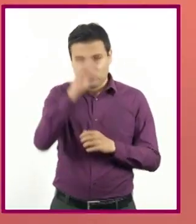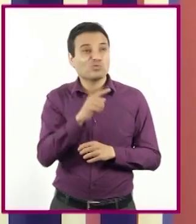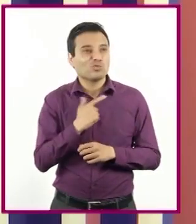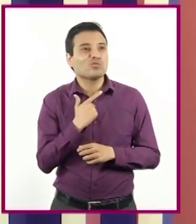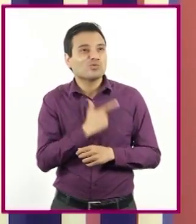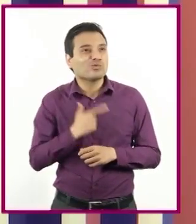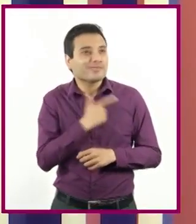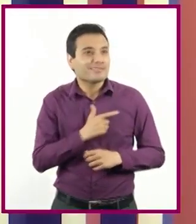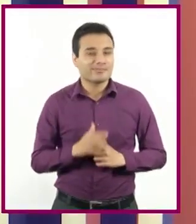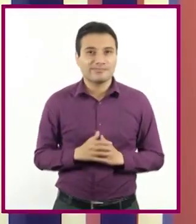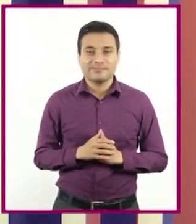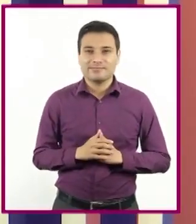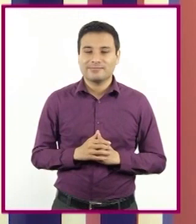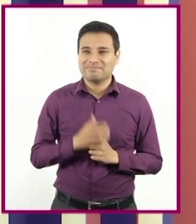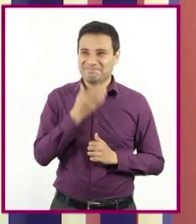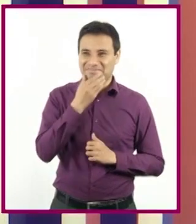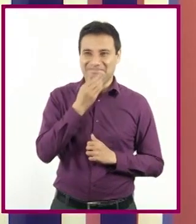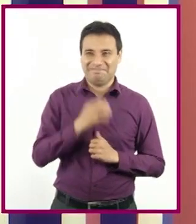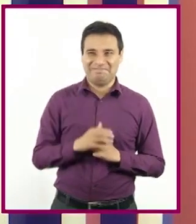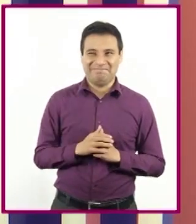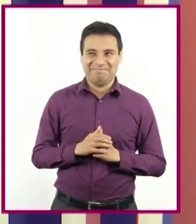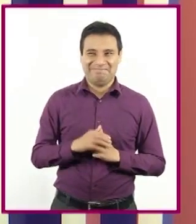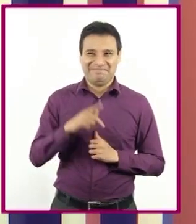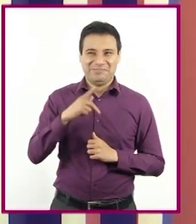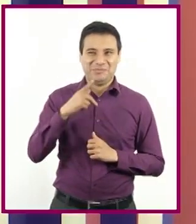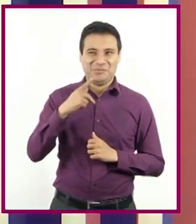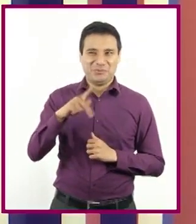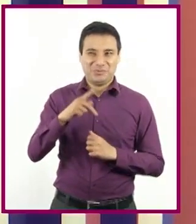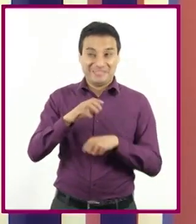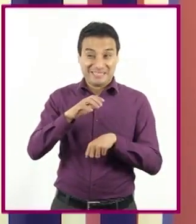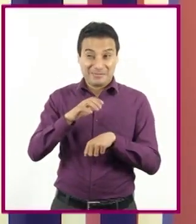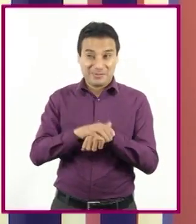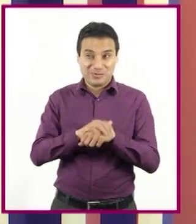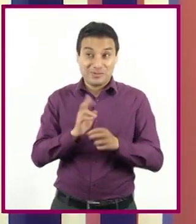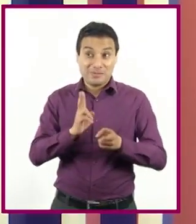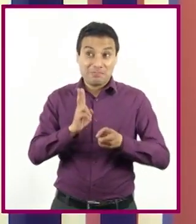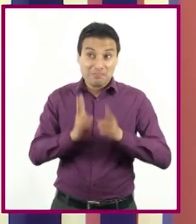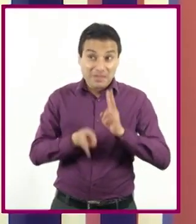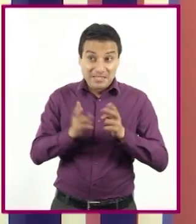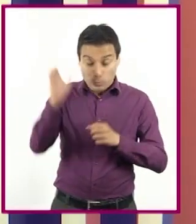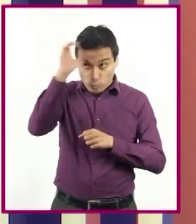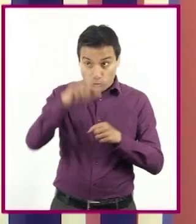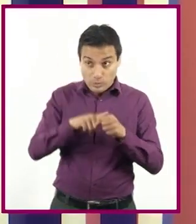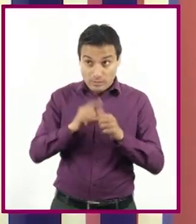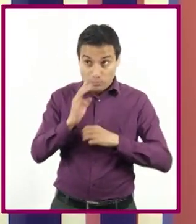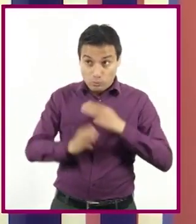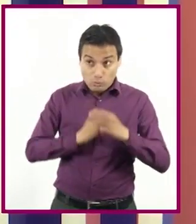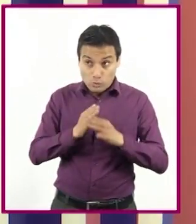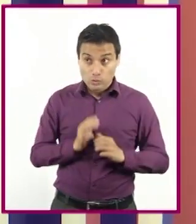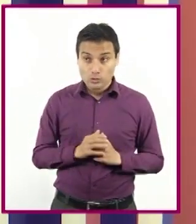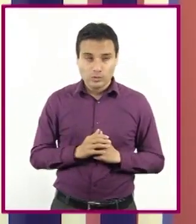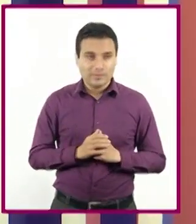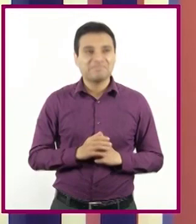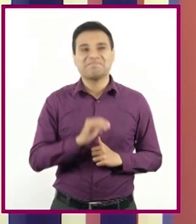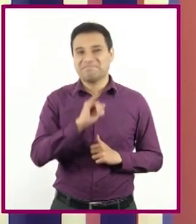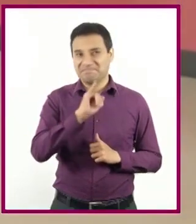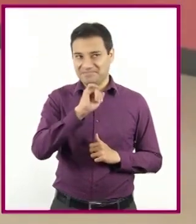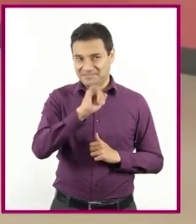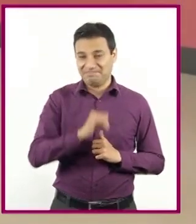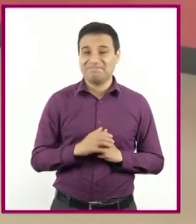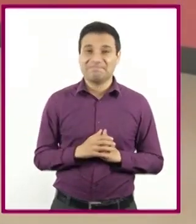maestro? ¿Tus amigos y tú van a hablar sobre culturas del mundo? Adivinó,